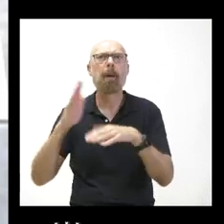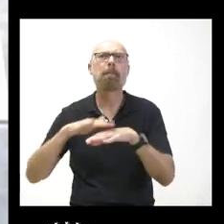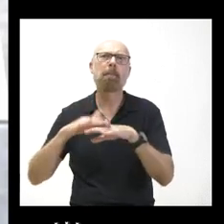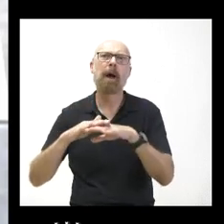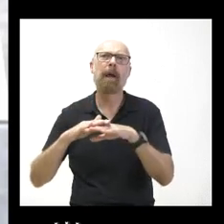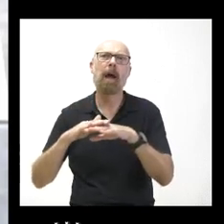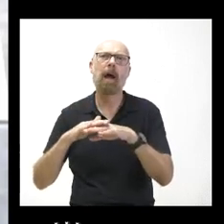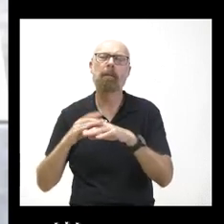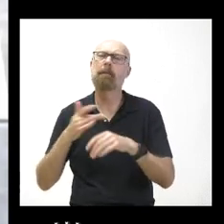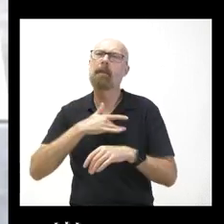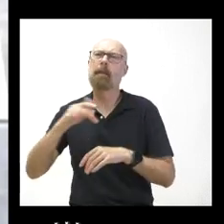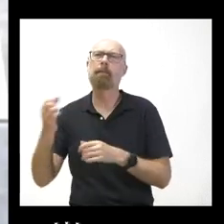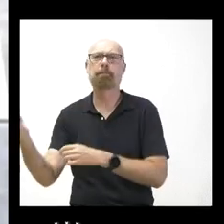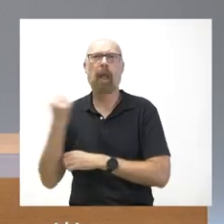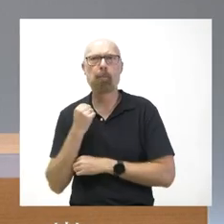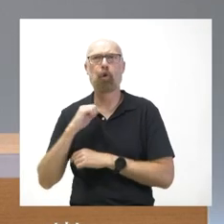apoyo de soriya